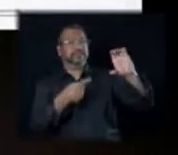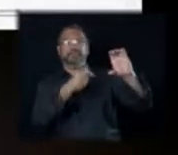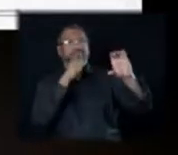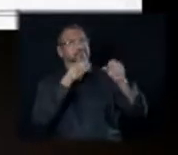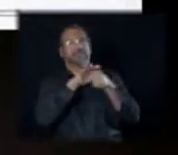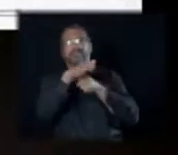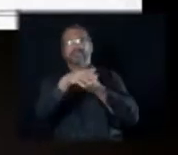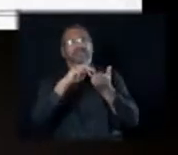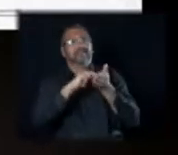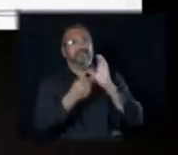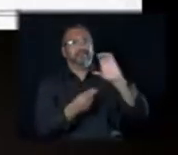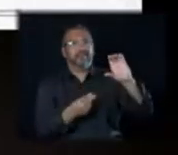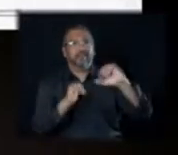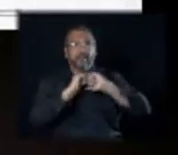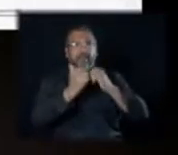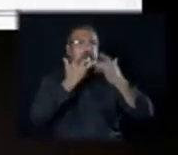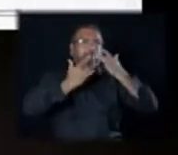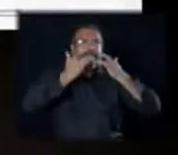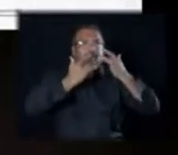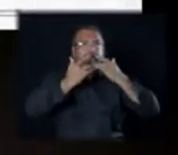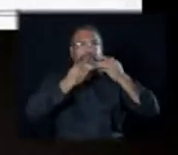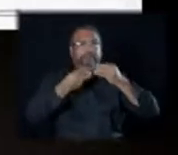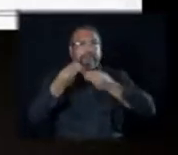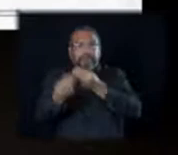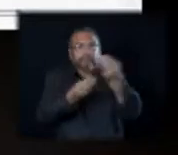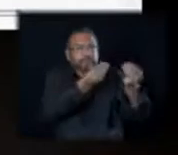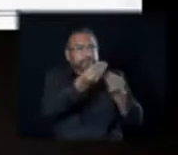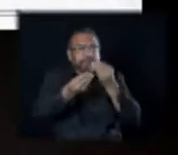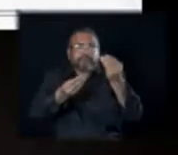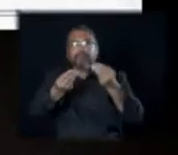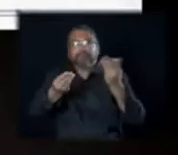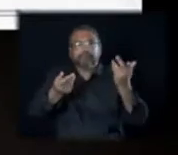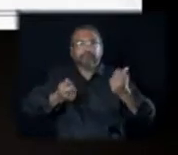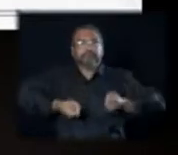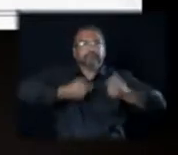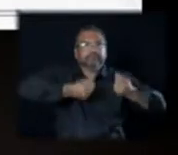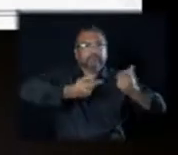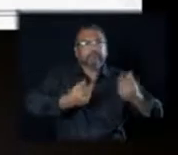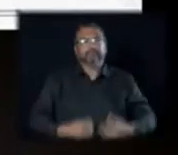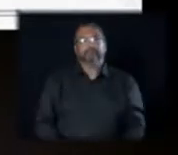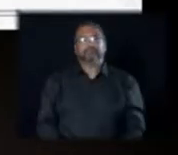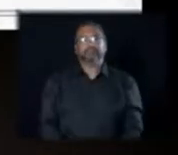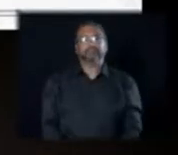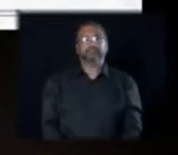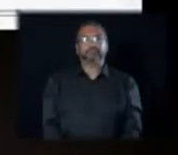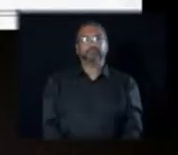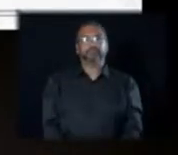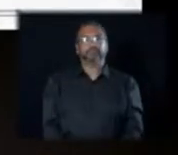operaciones. También es insuficiente para el capital que necesitan en estos momentos para dar gastos.